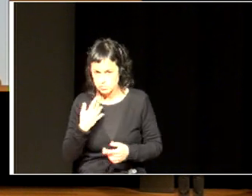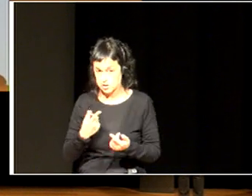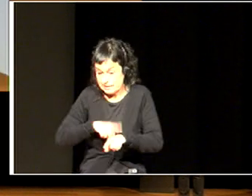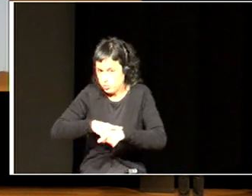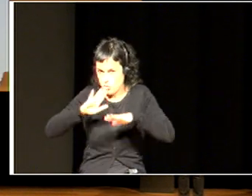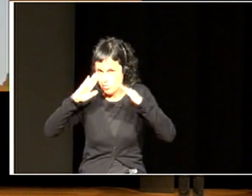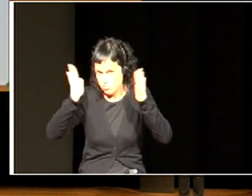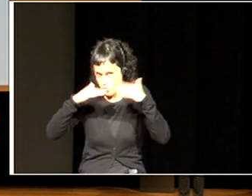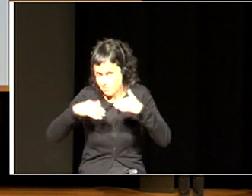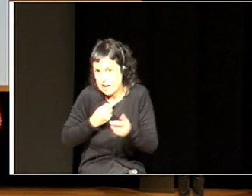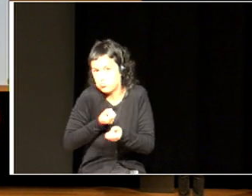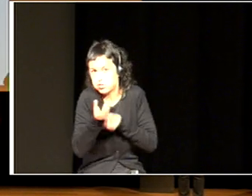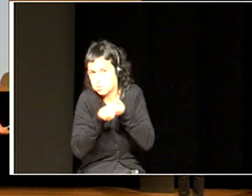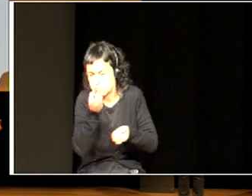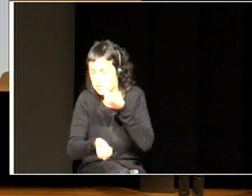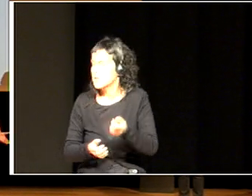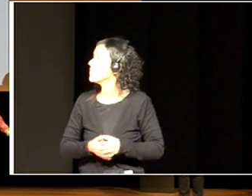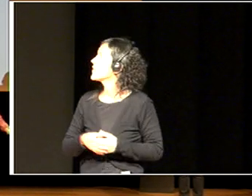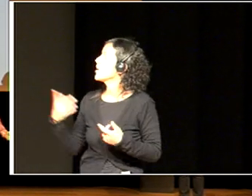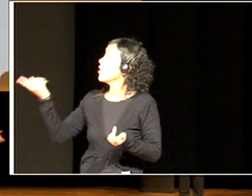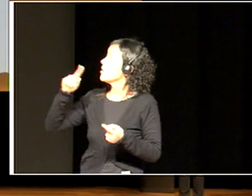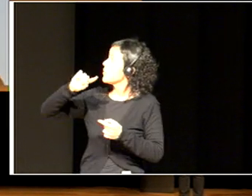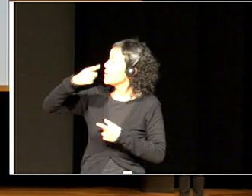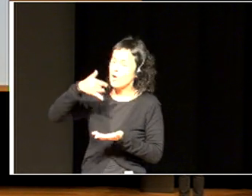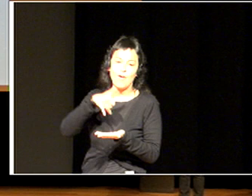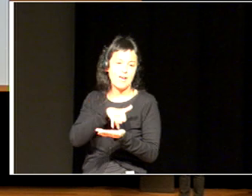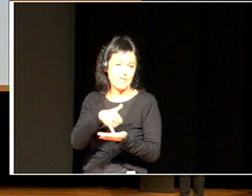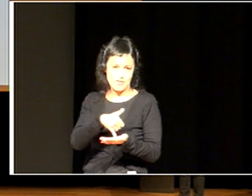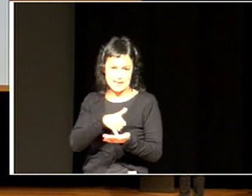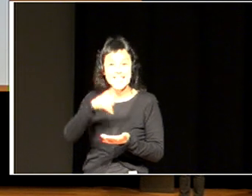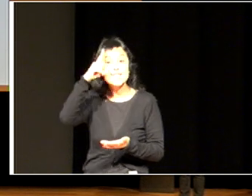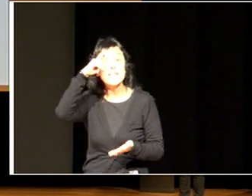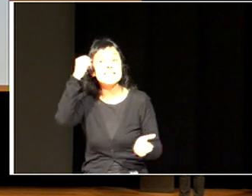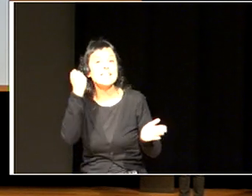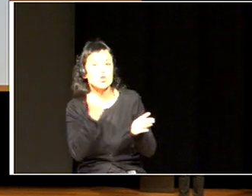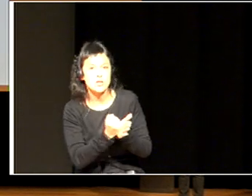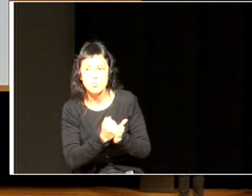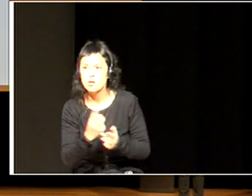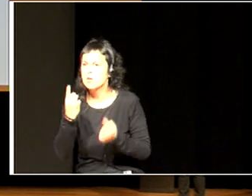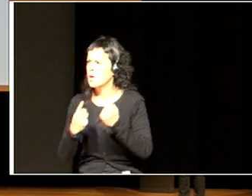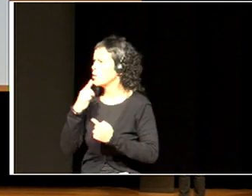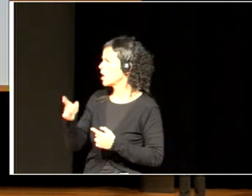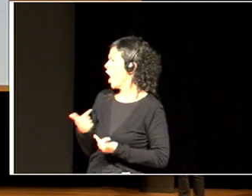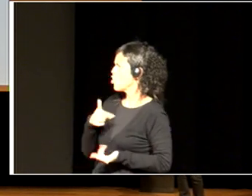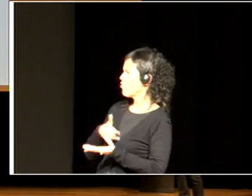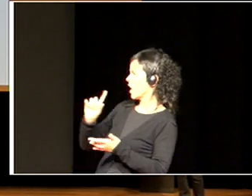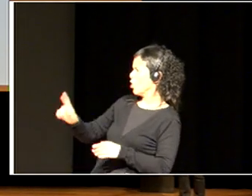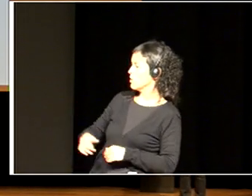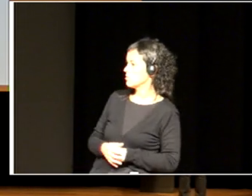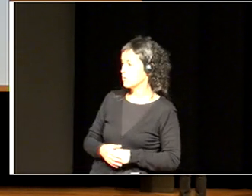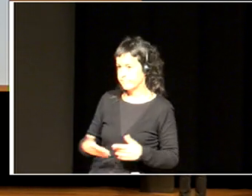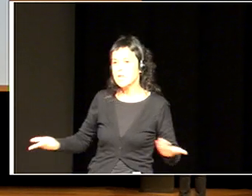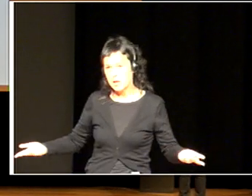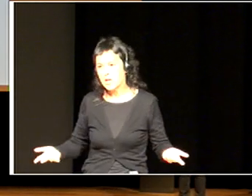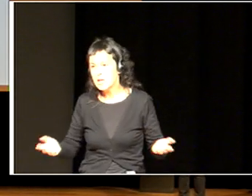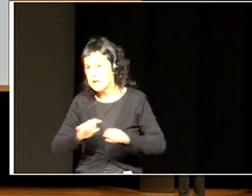el de nosotras bueno la fragilidad por supuesto esto es el estereotipo y ahora alguna dirá muy claro hija si no no estaríamos